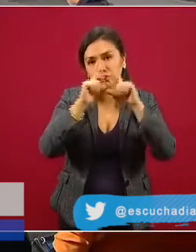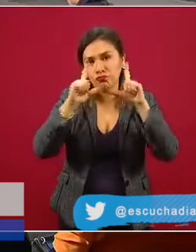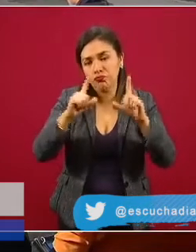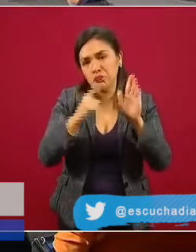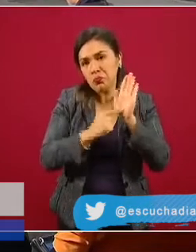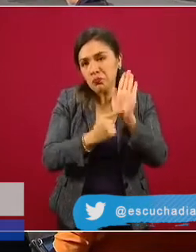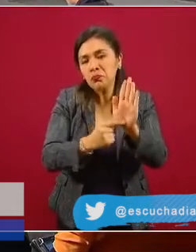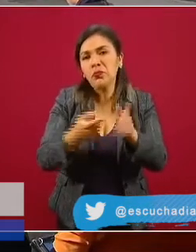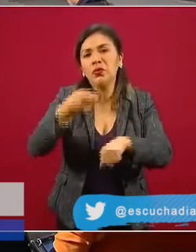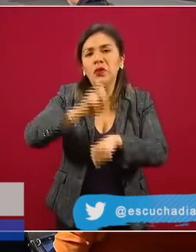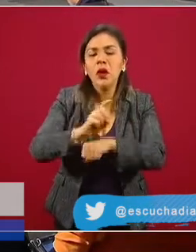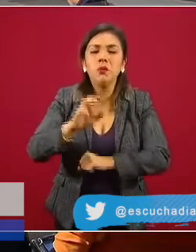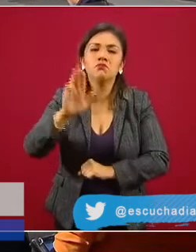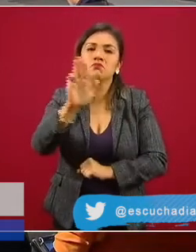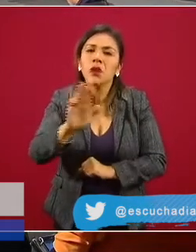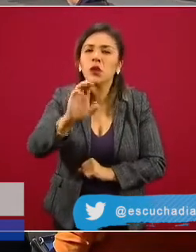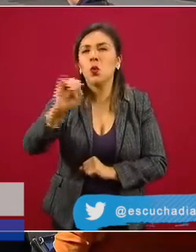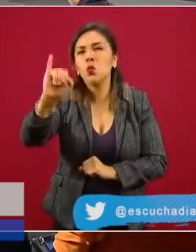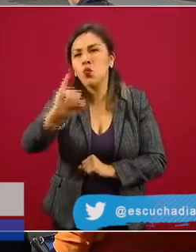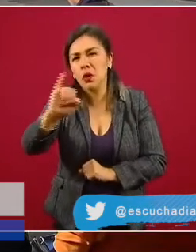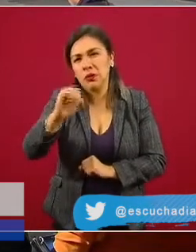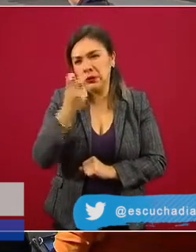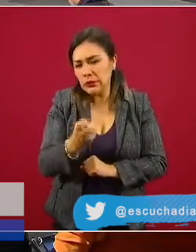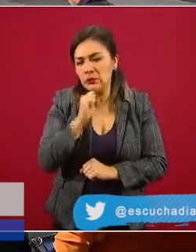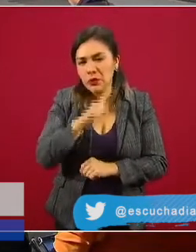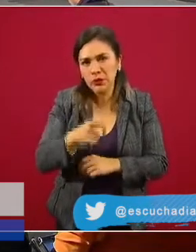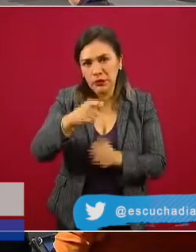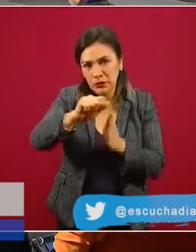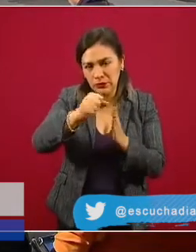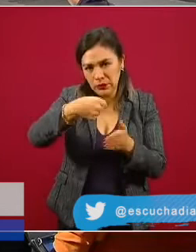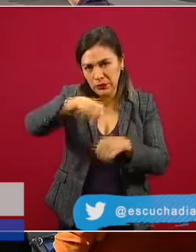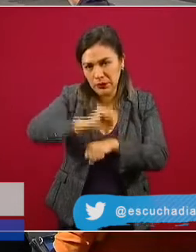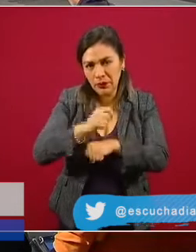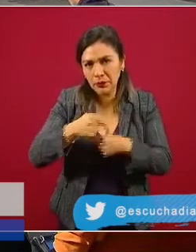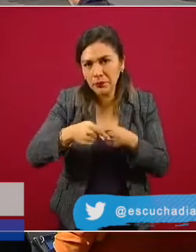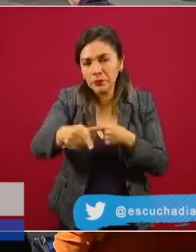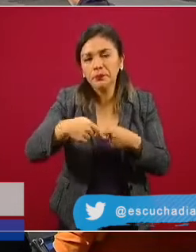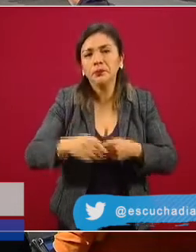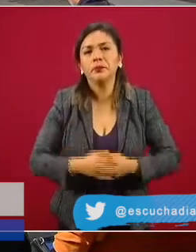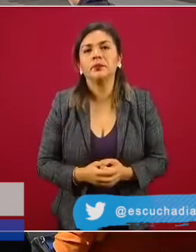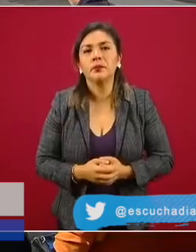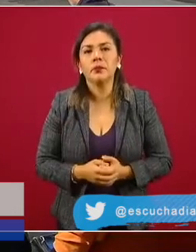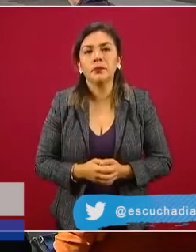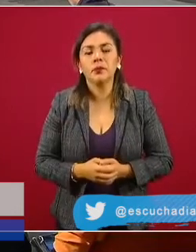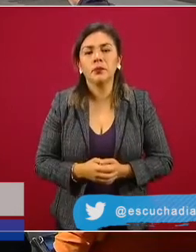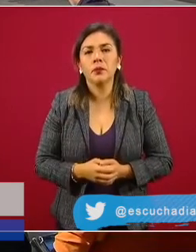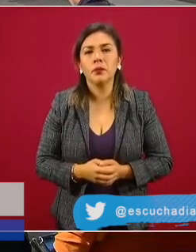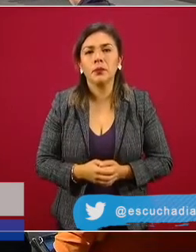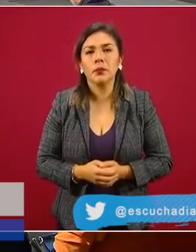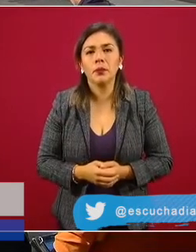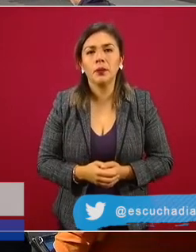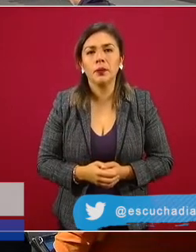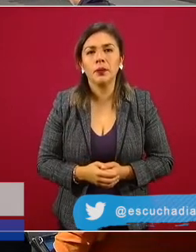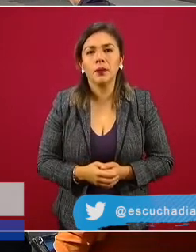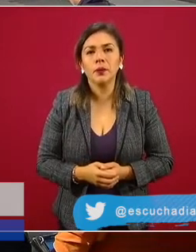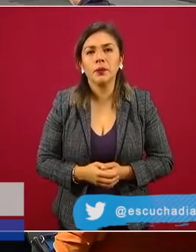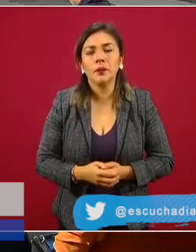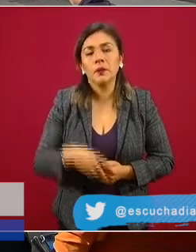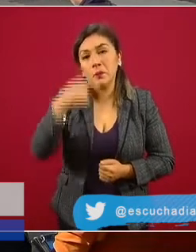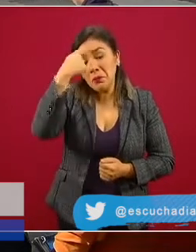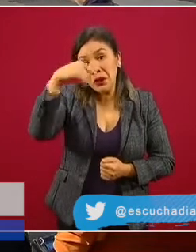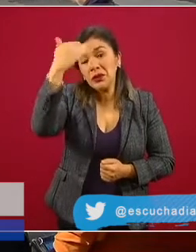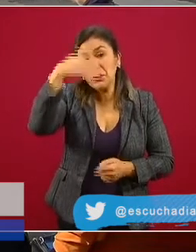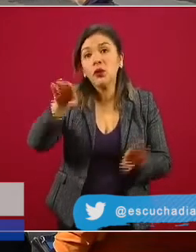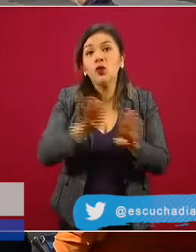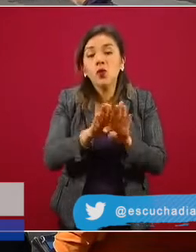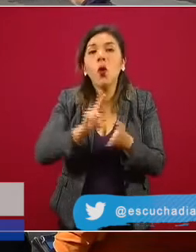resulta extraño ver cómo actúan de manera sincronizada los conservadores y políticos corruptos, publicando las notas de este periódico. Sin